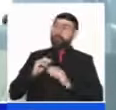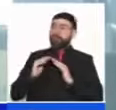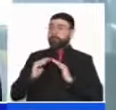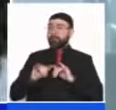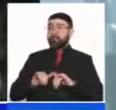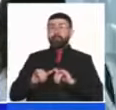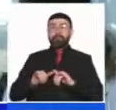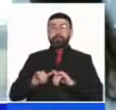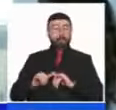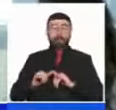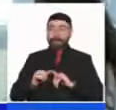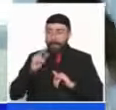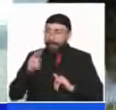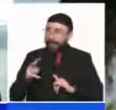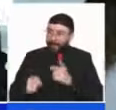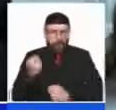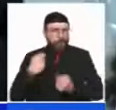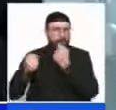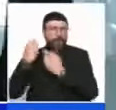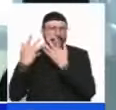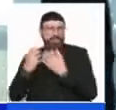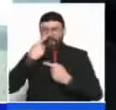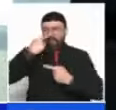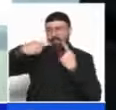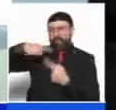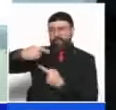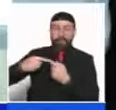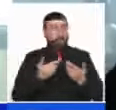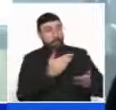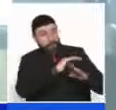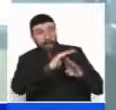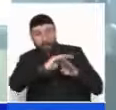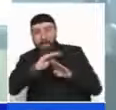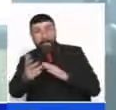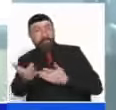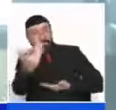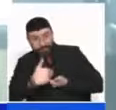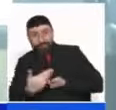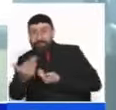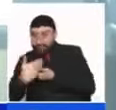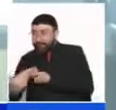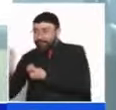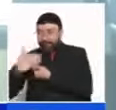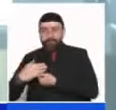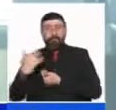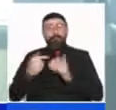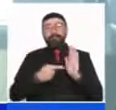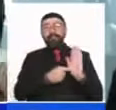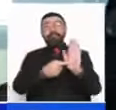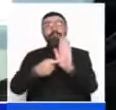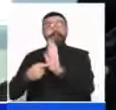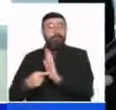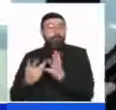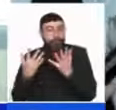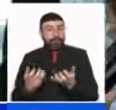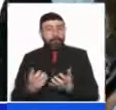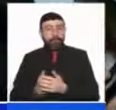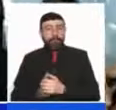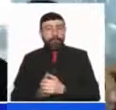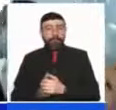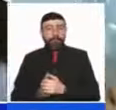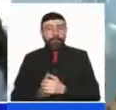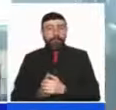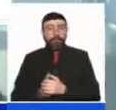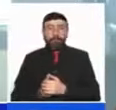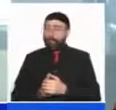ganas se ven en los agentes de viaje, donde están queriendo todos estos productos nuevos para poder ofrecérselos a sus clientes. Efectivamente, y además las